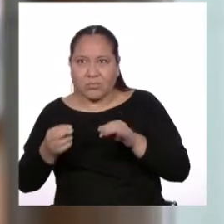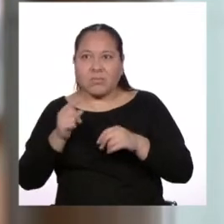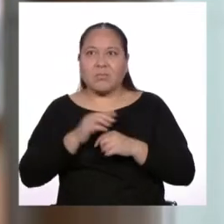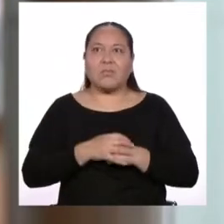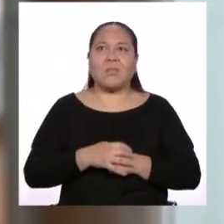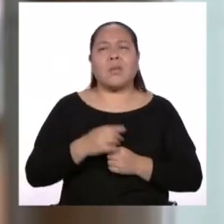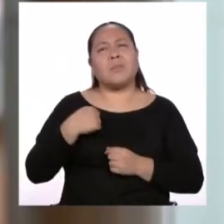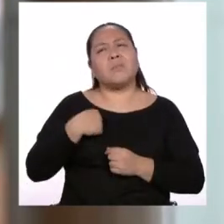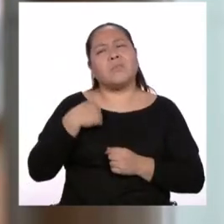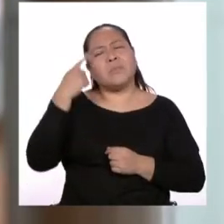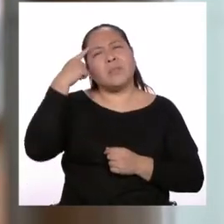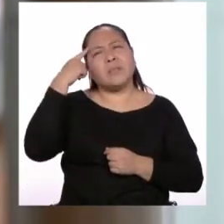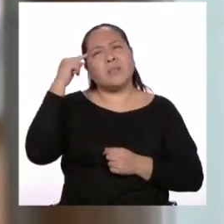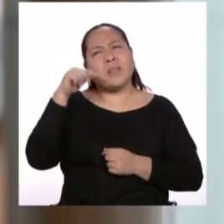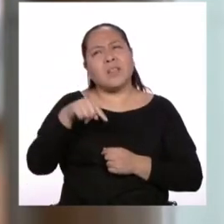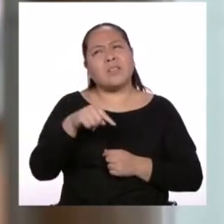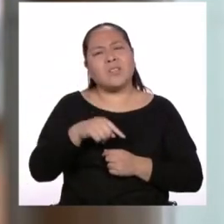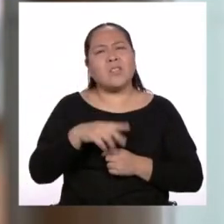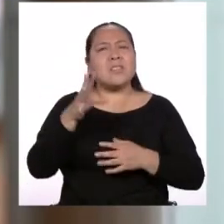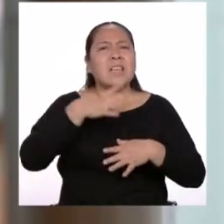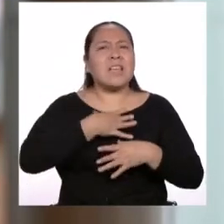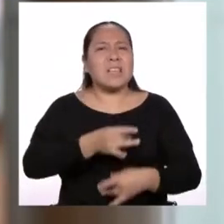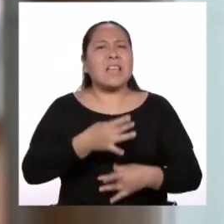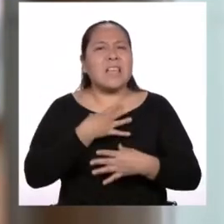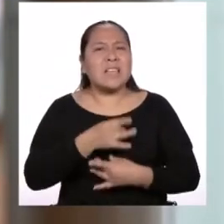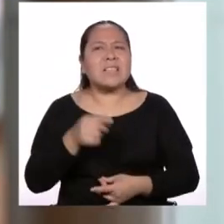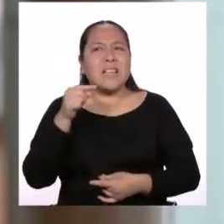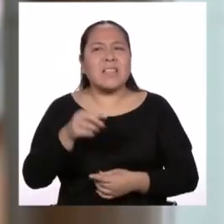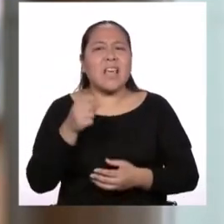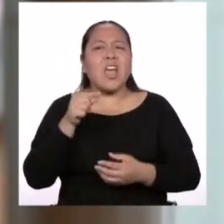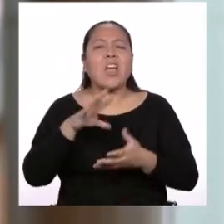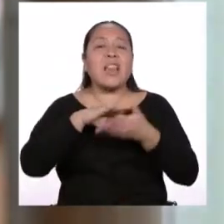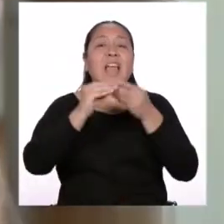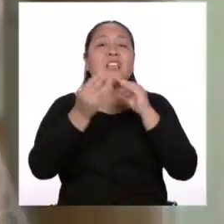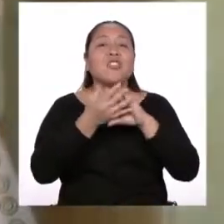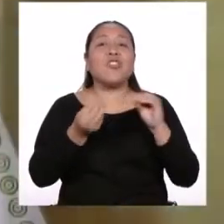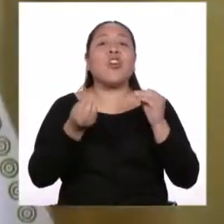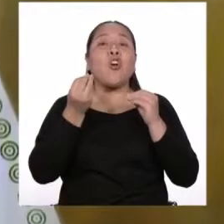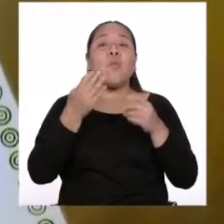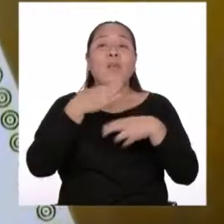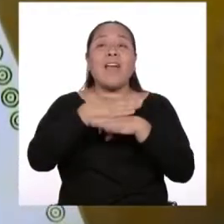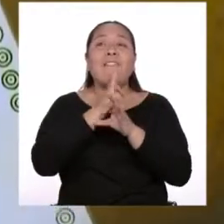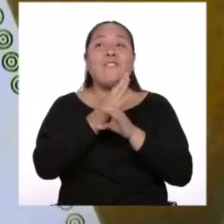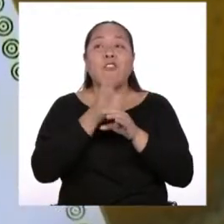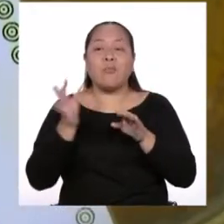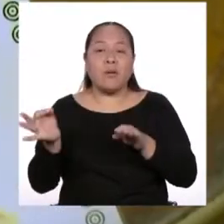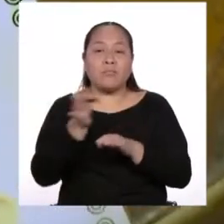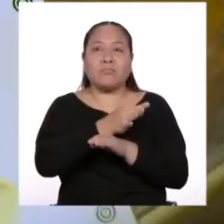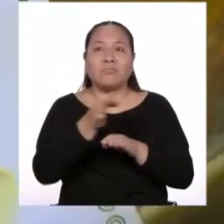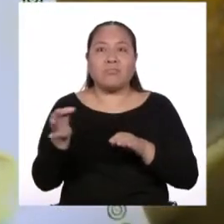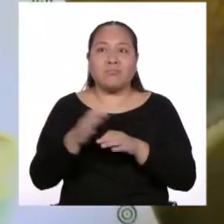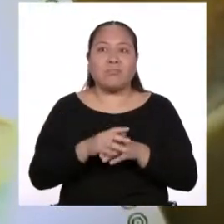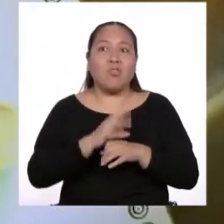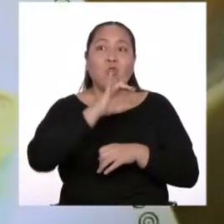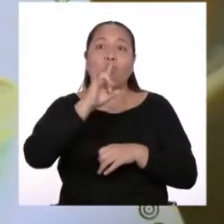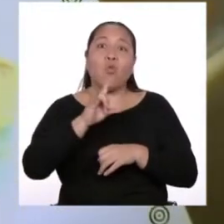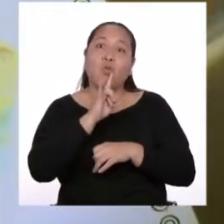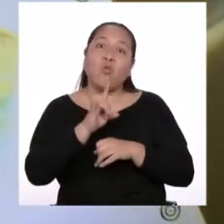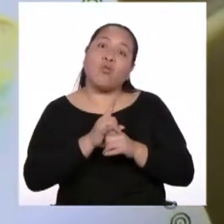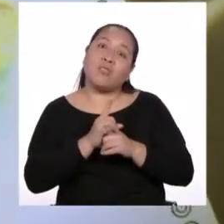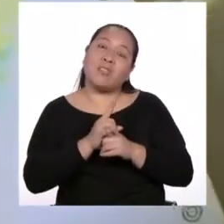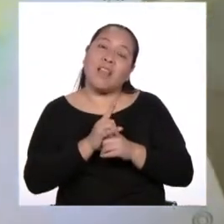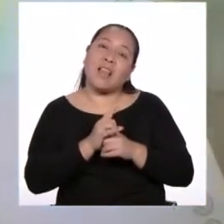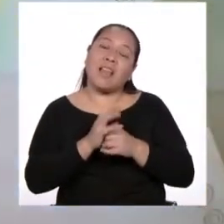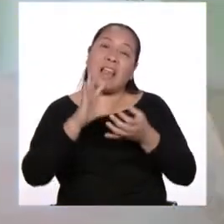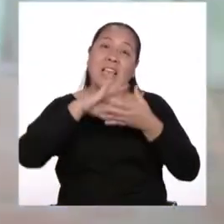mí me parece justamente muy interesante la novela por la estructura que tiene, ¿no? El uso de un recurso